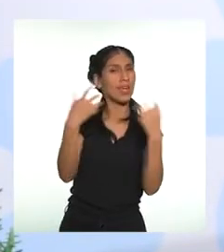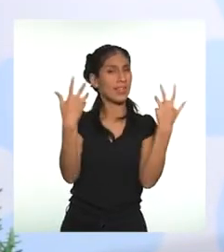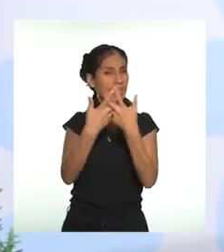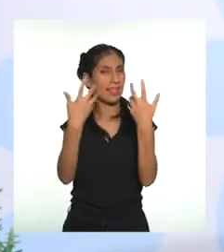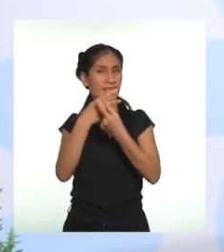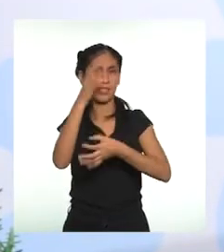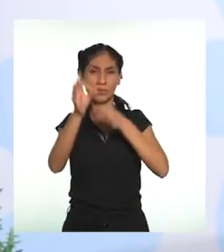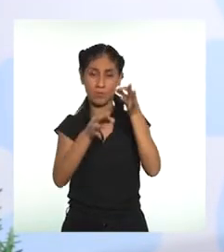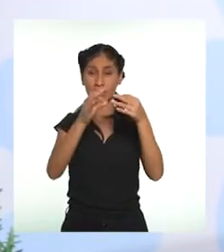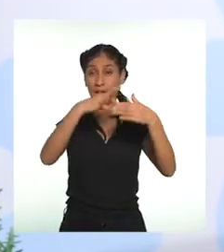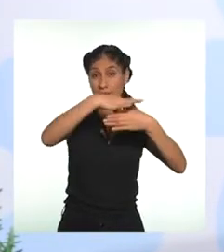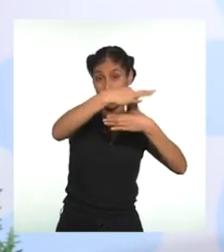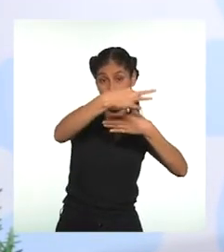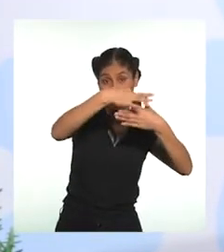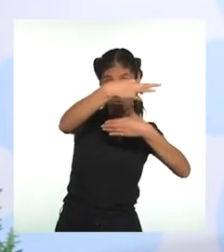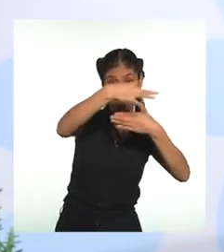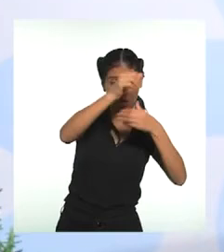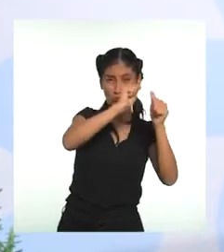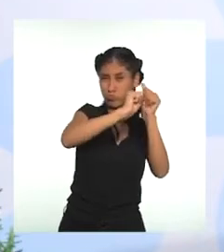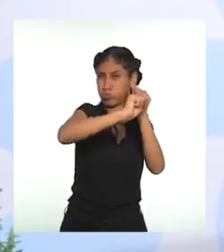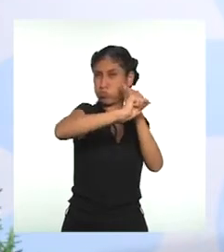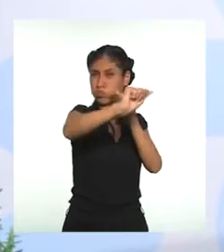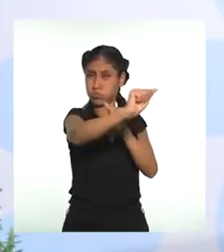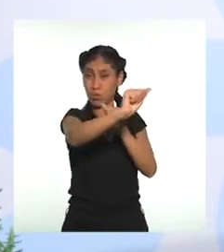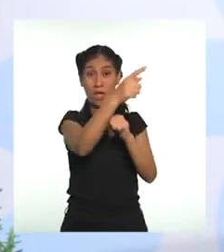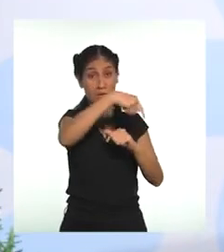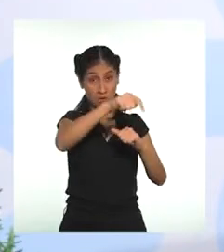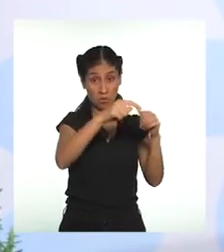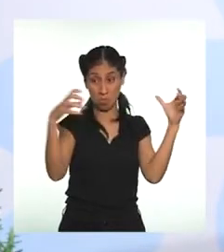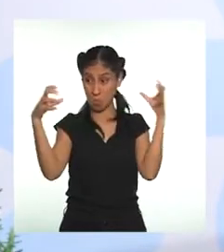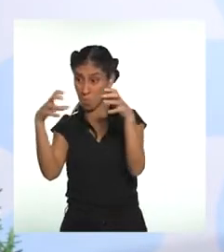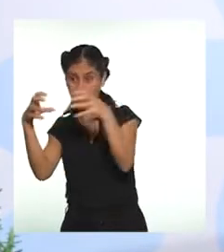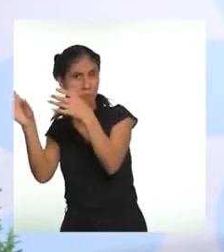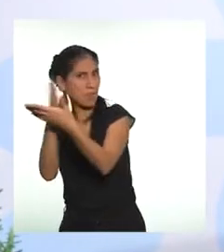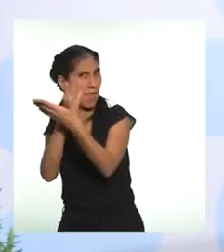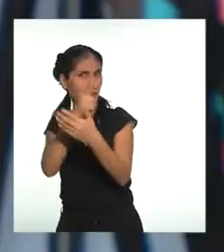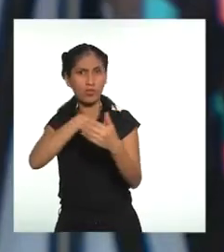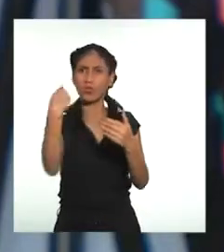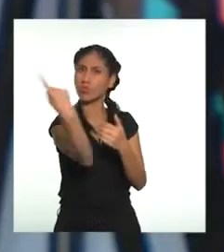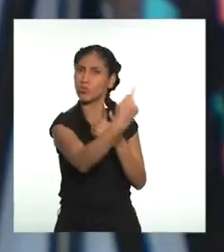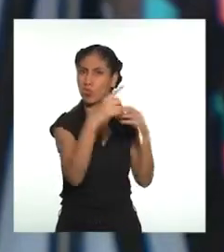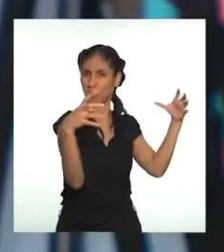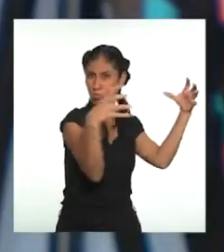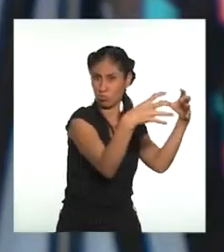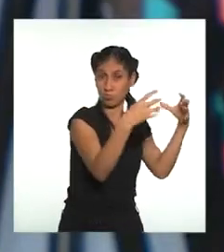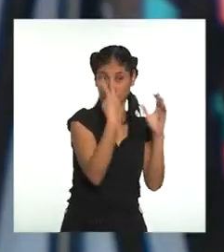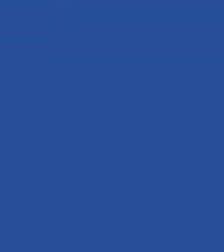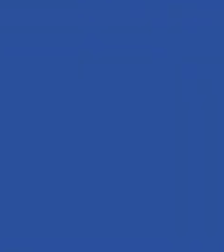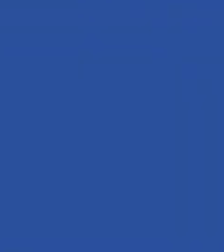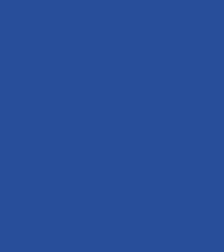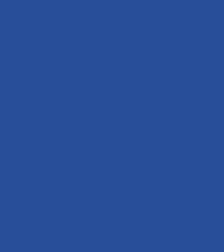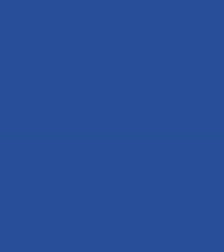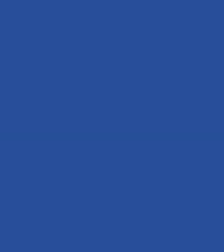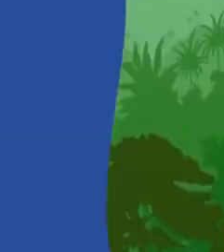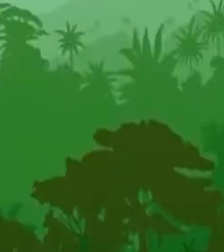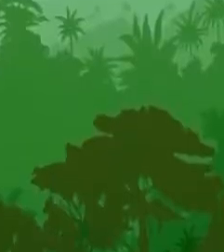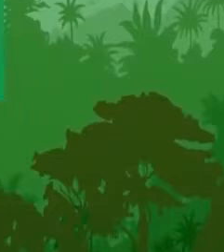pueblos indígenas en aislamiento y contacto inicial. ¿Te gustaría verlo? ¡Claro que sí!